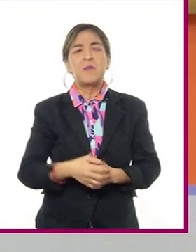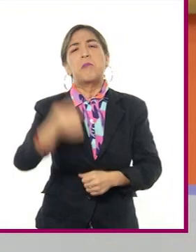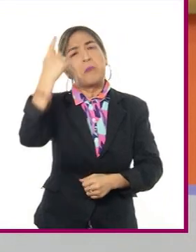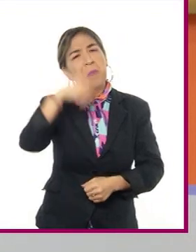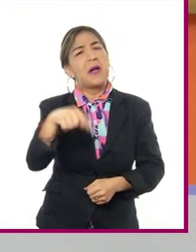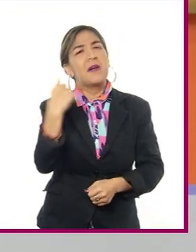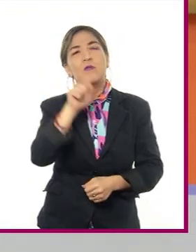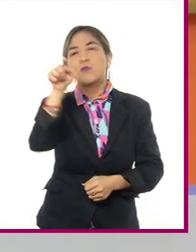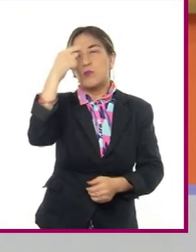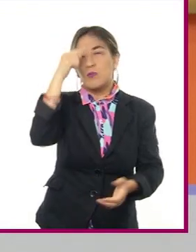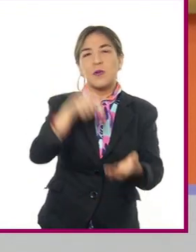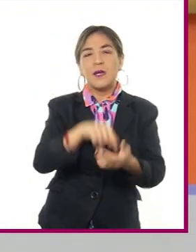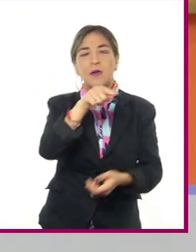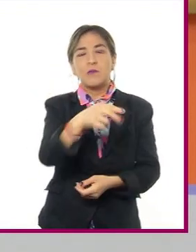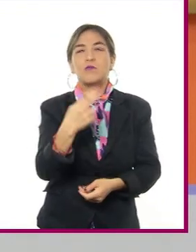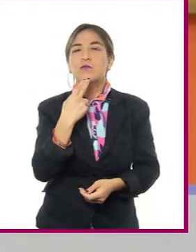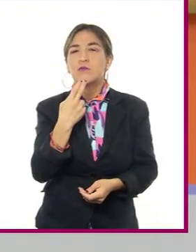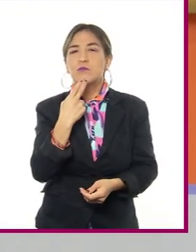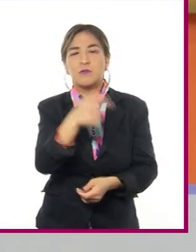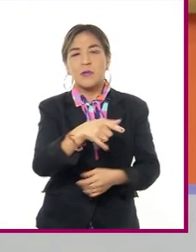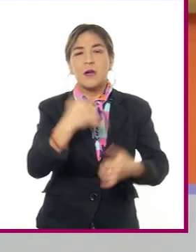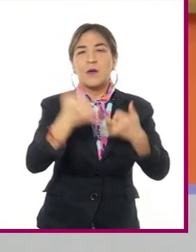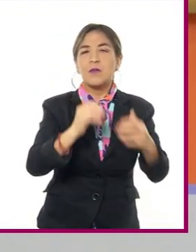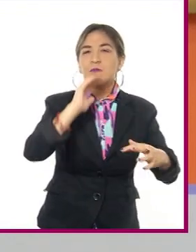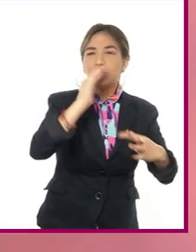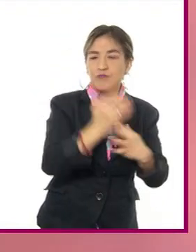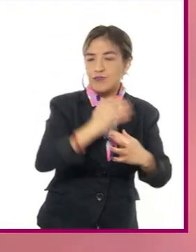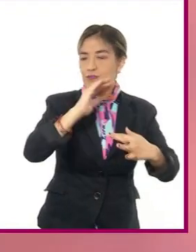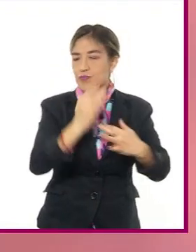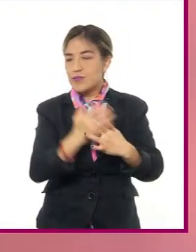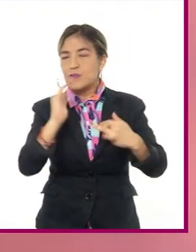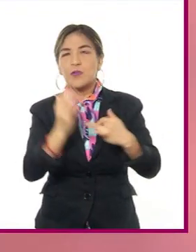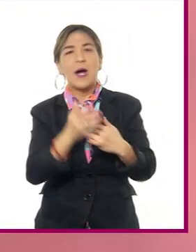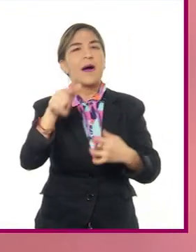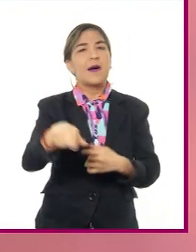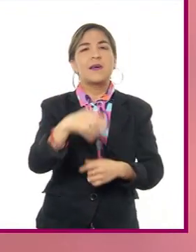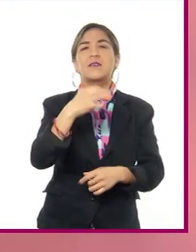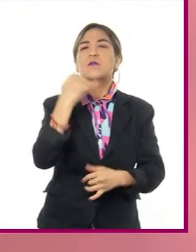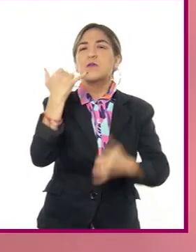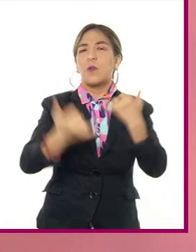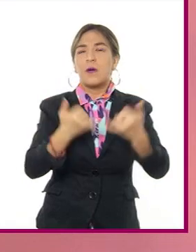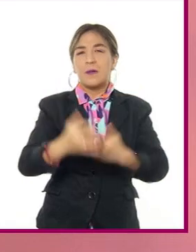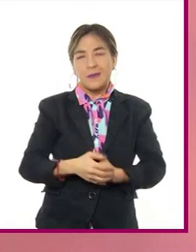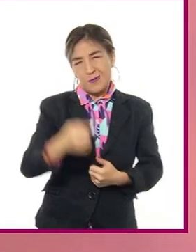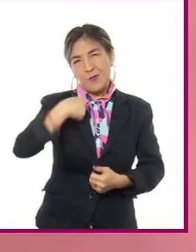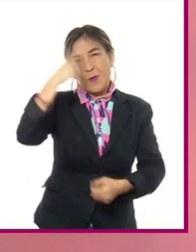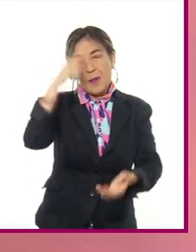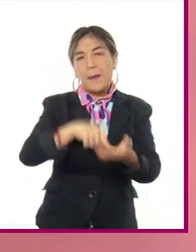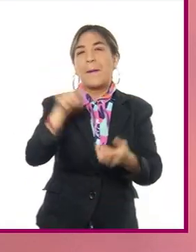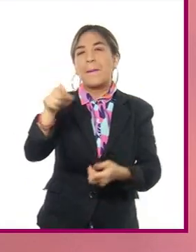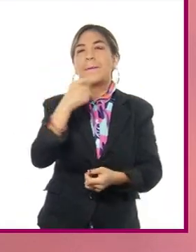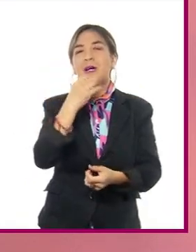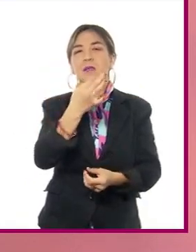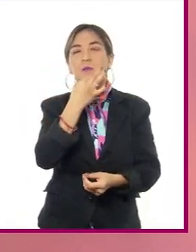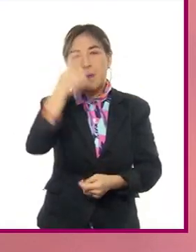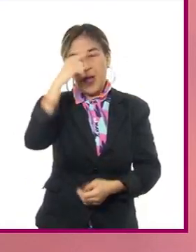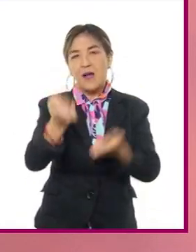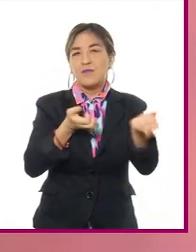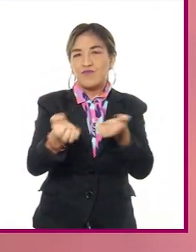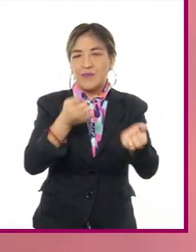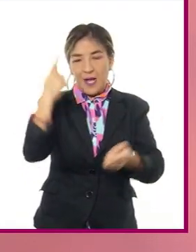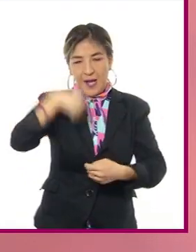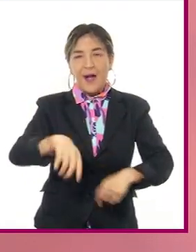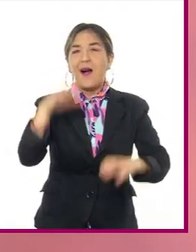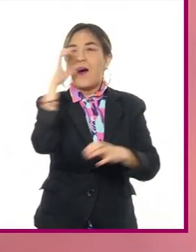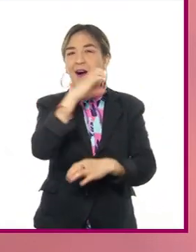qué crees que se utiliza este periodo de tiempo de 20 minutos? Pienso que los 20 minutos son para el calentamiento,